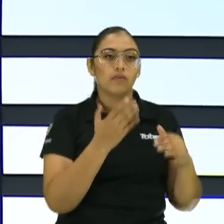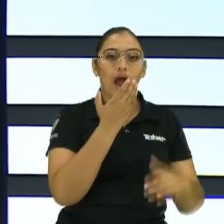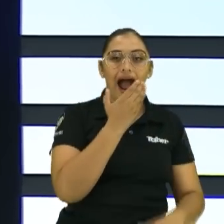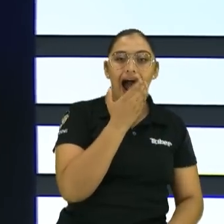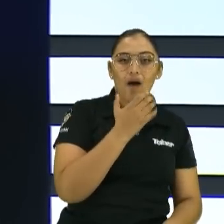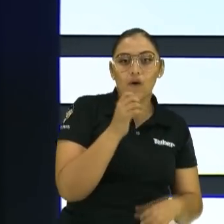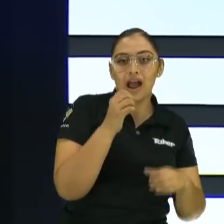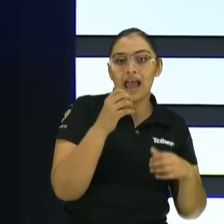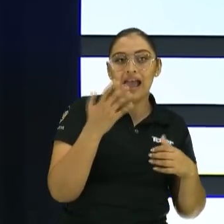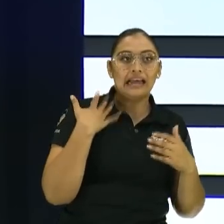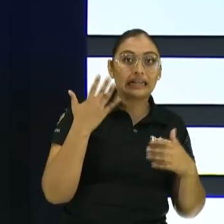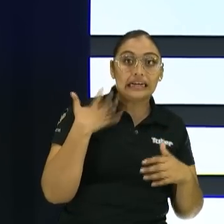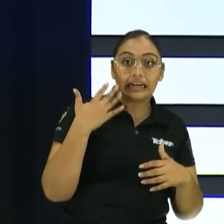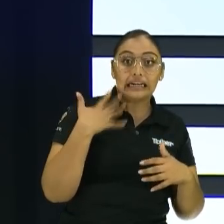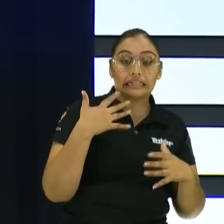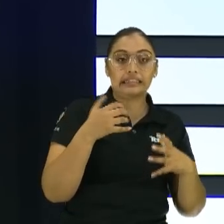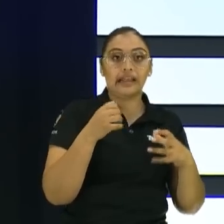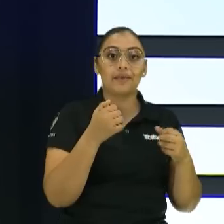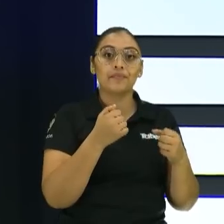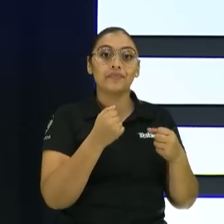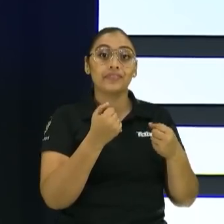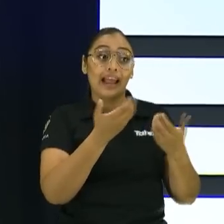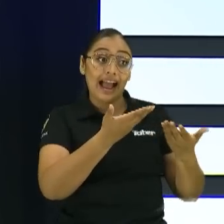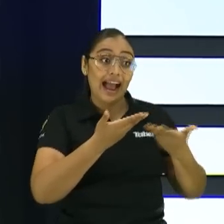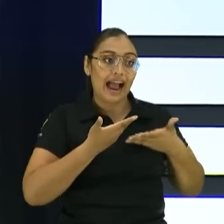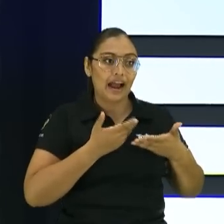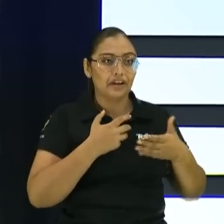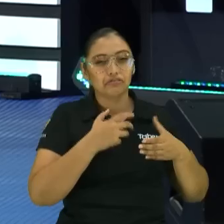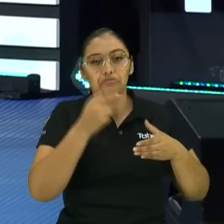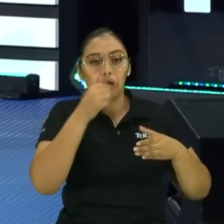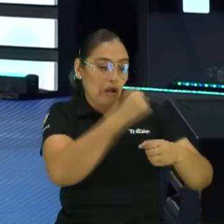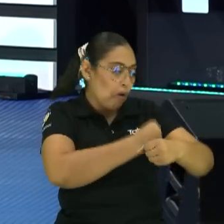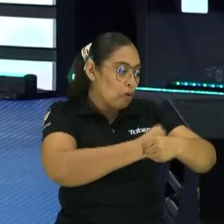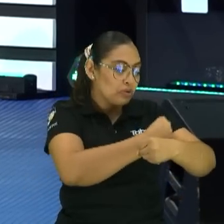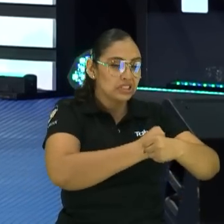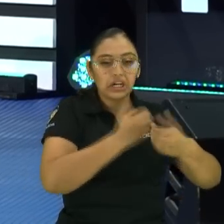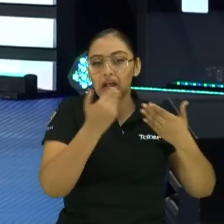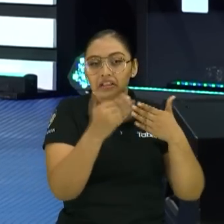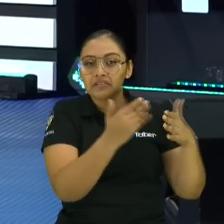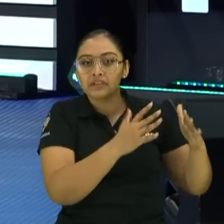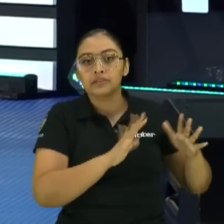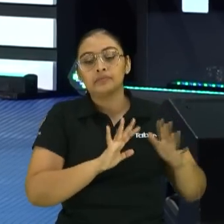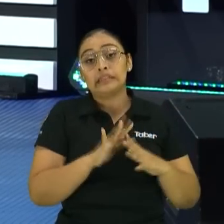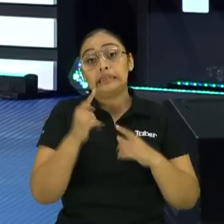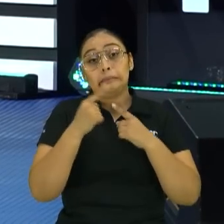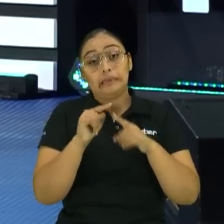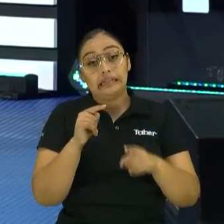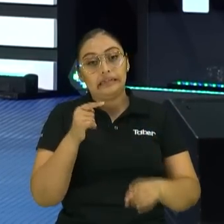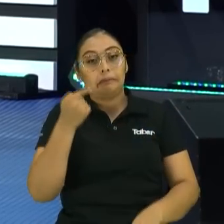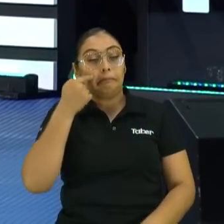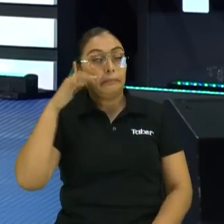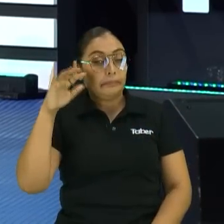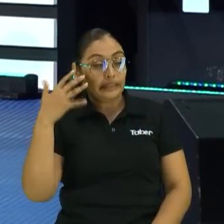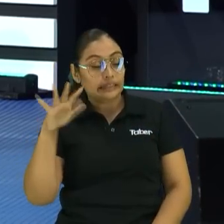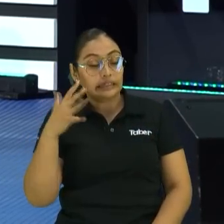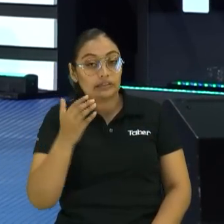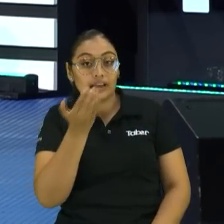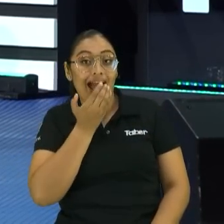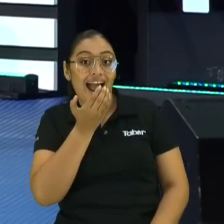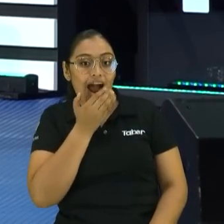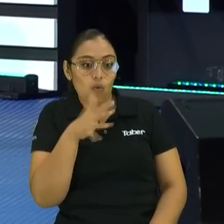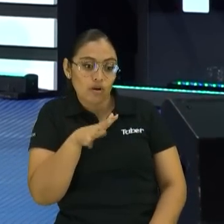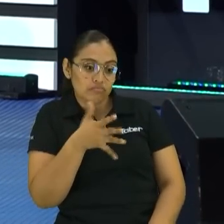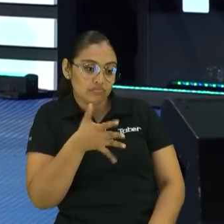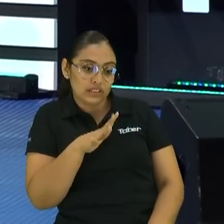pero el agua tibia Para qué sirve el agua tibia lo peligroso del agua tibia es que no